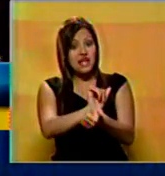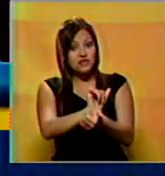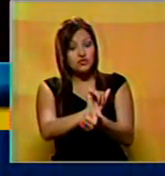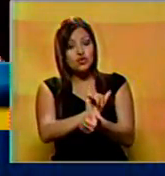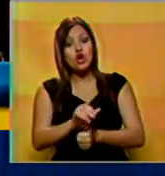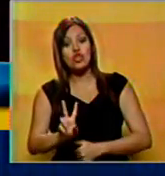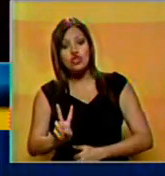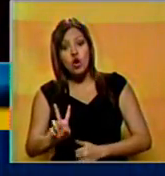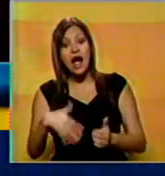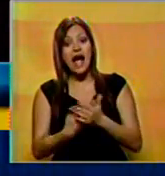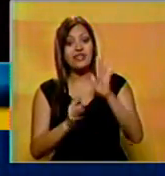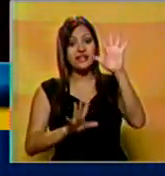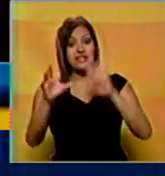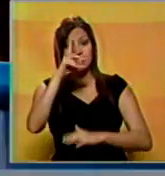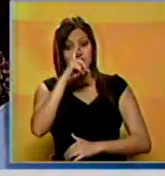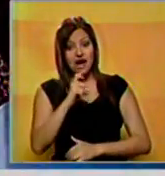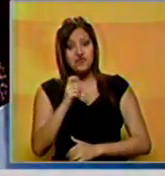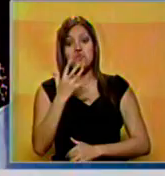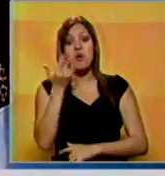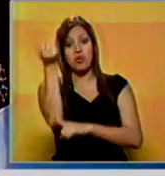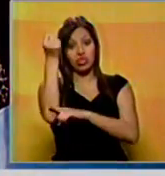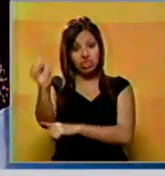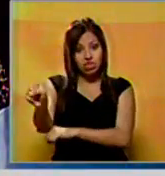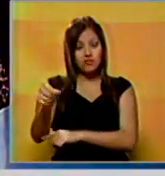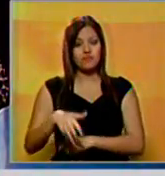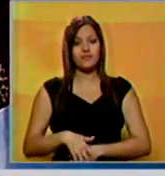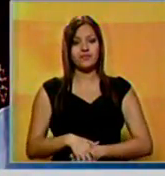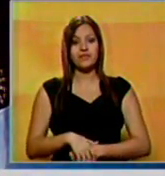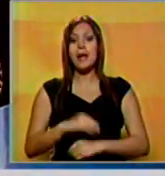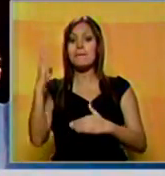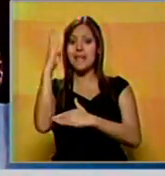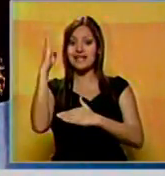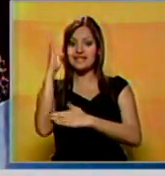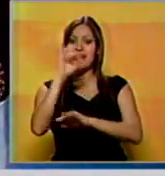de 2 a 15 años. Es la información que tenemos desde Parque